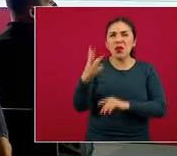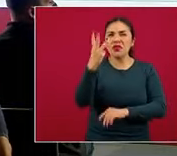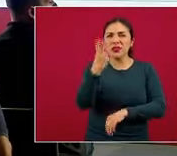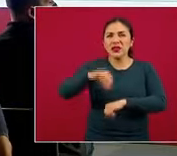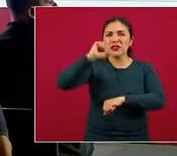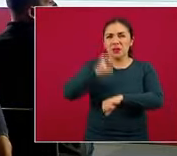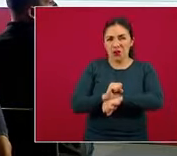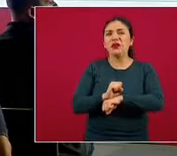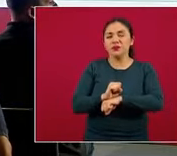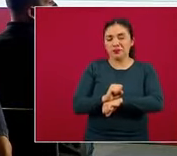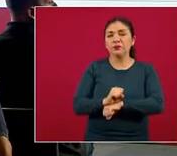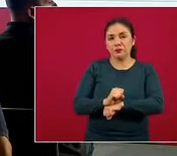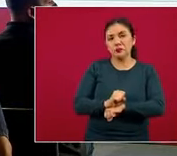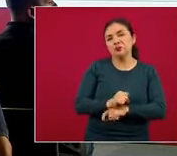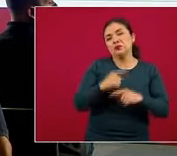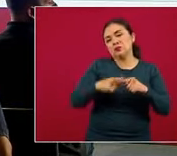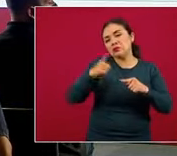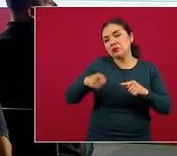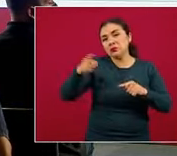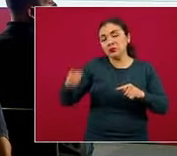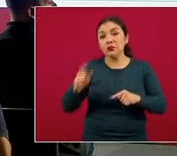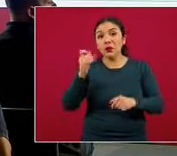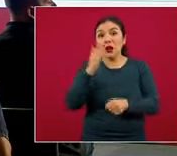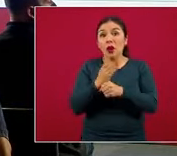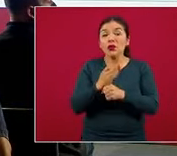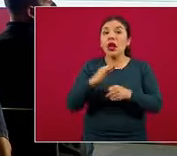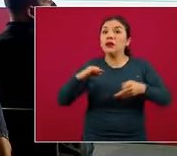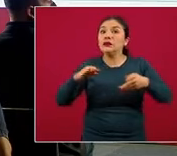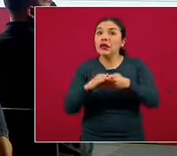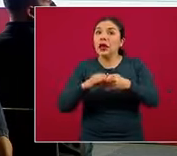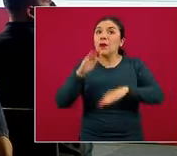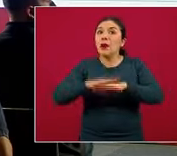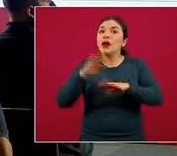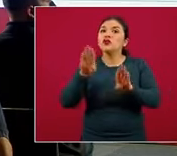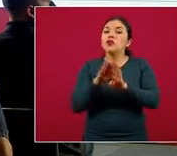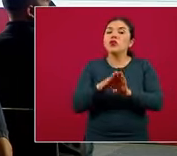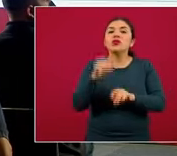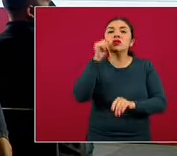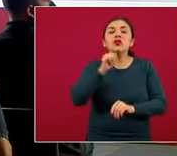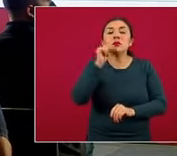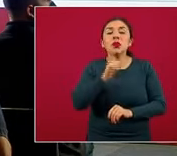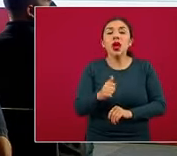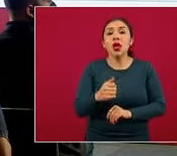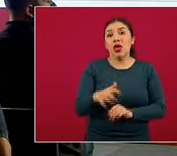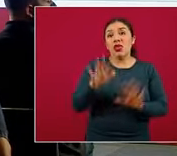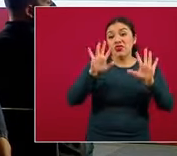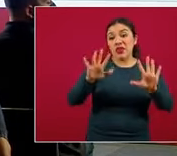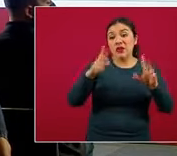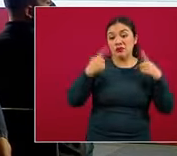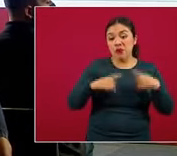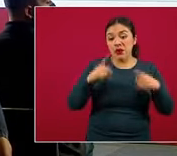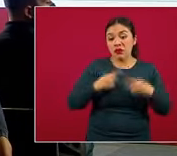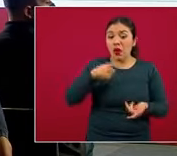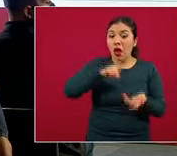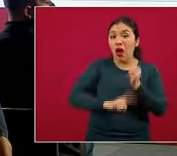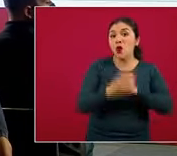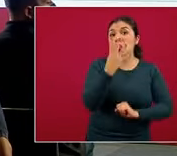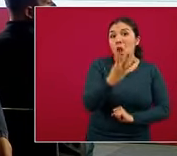semanas consecutivas, es decir, nos acercamos más al número de que cada 4 de 10 personas que tienen signos,